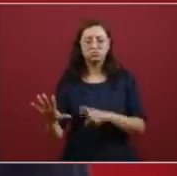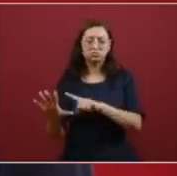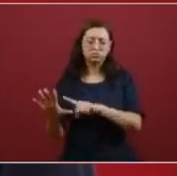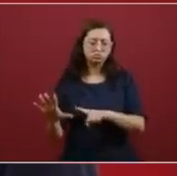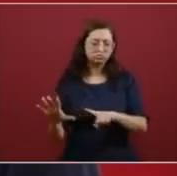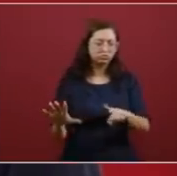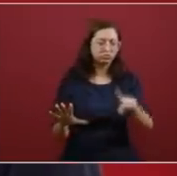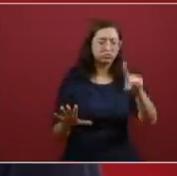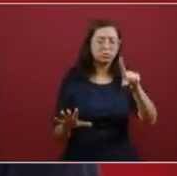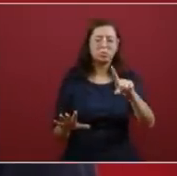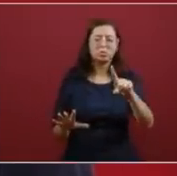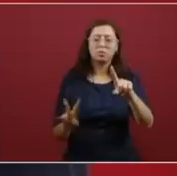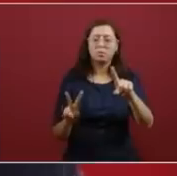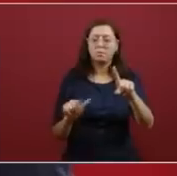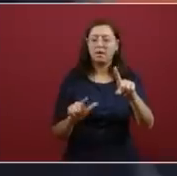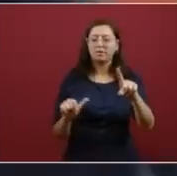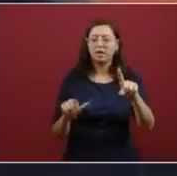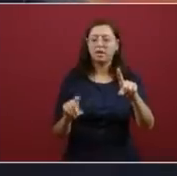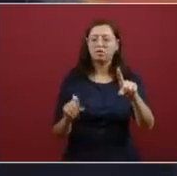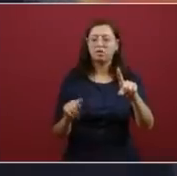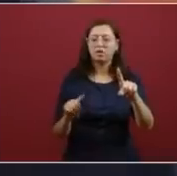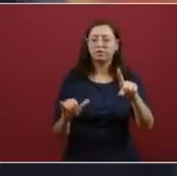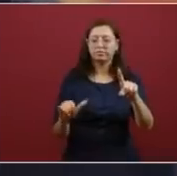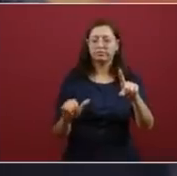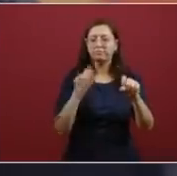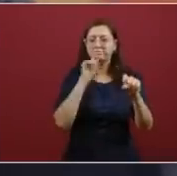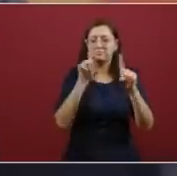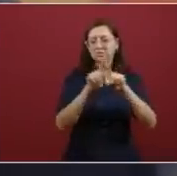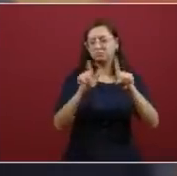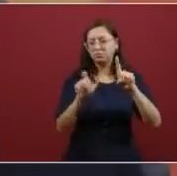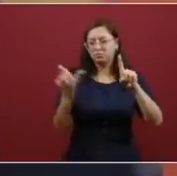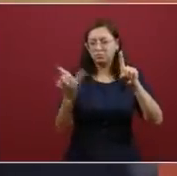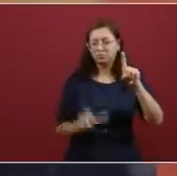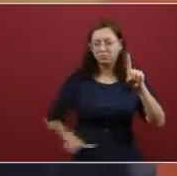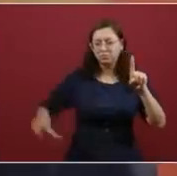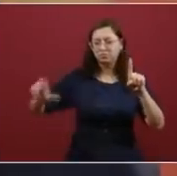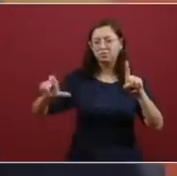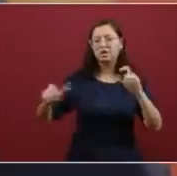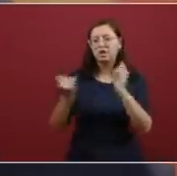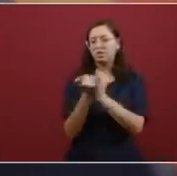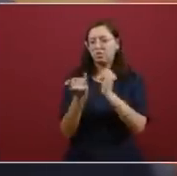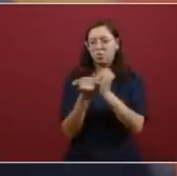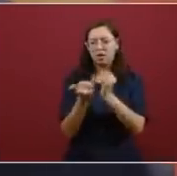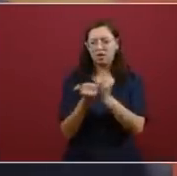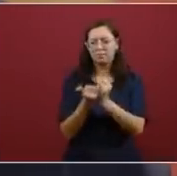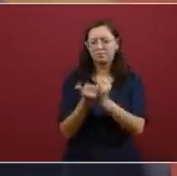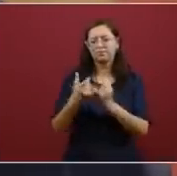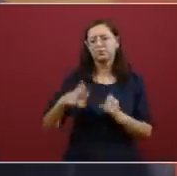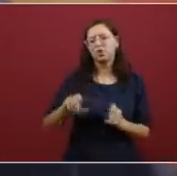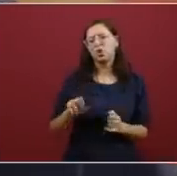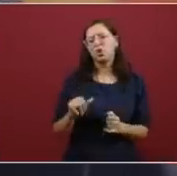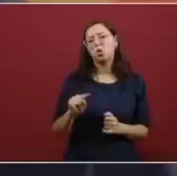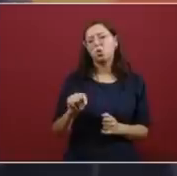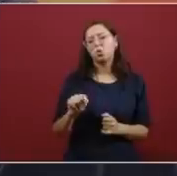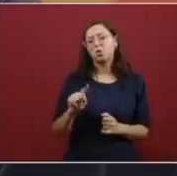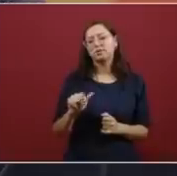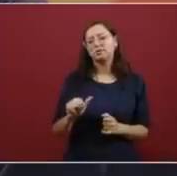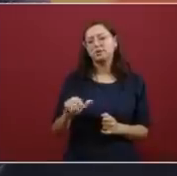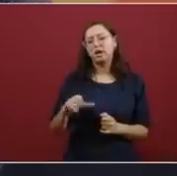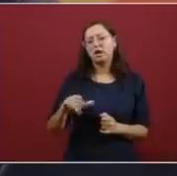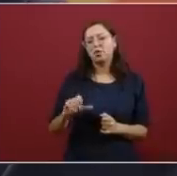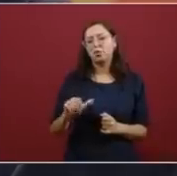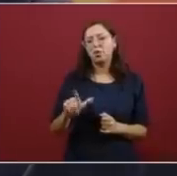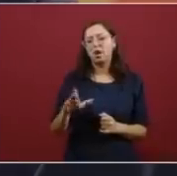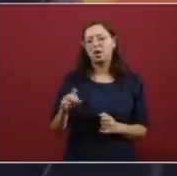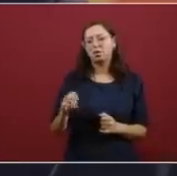Valladolid y el Istmo de Coatzacoalcos a Salina Cruz,